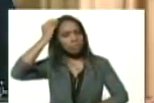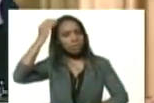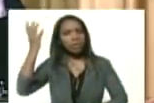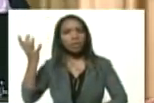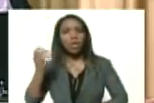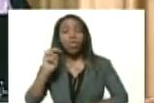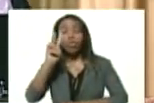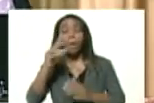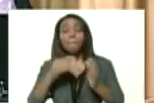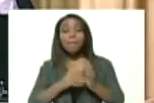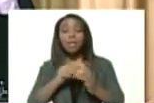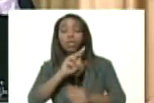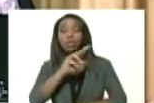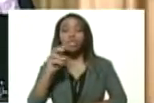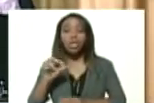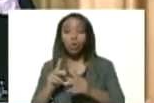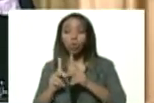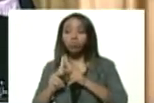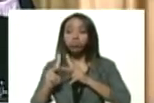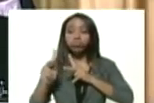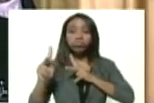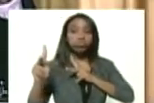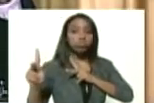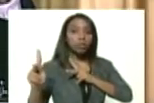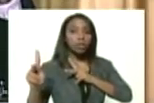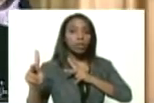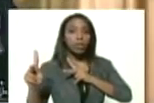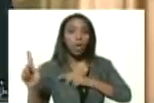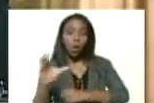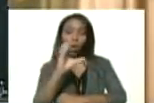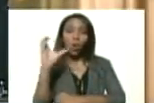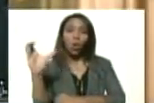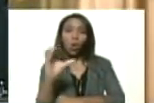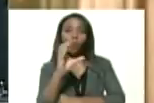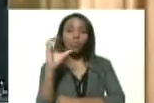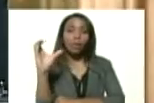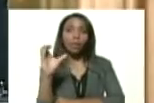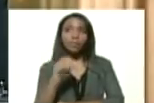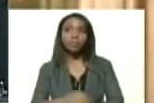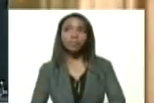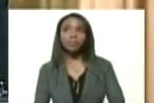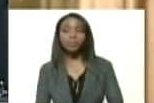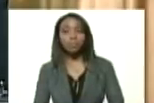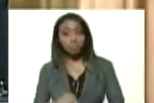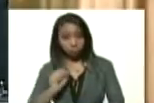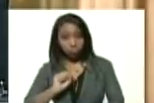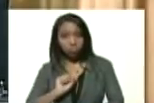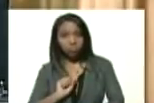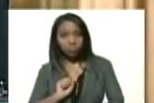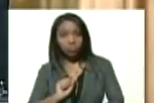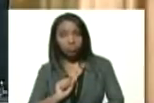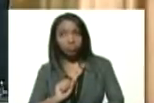son 2.200 km con colombia cierto